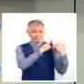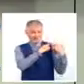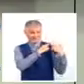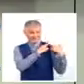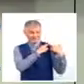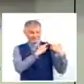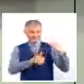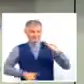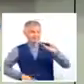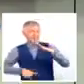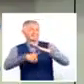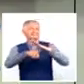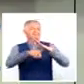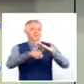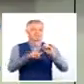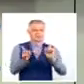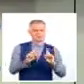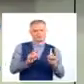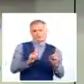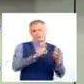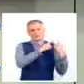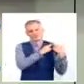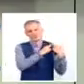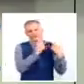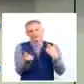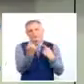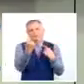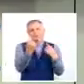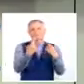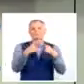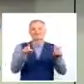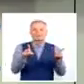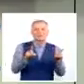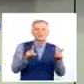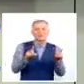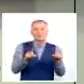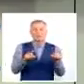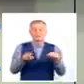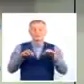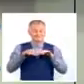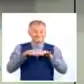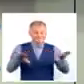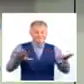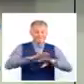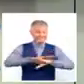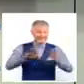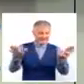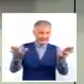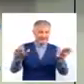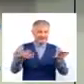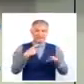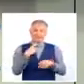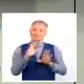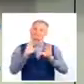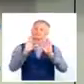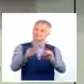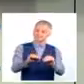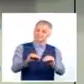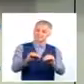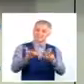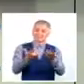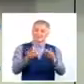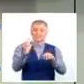mandatario de turno. Pero ojalá y cuando se trascienda la emergencia, se mande a callar a los voceros de la privatización